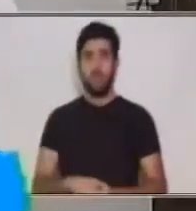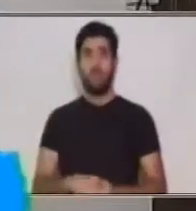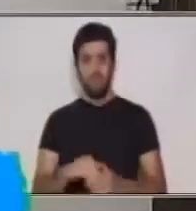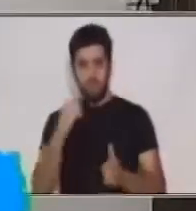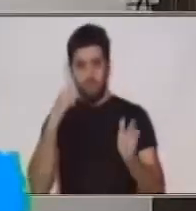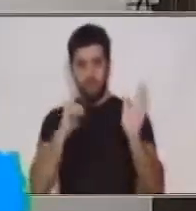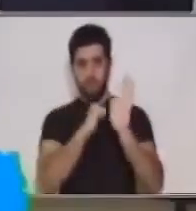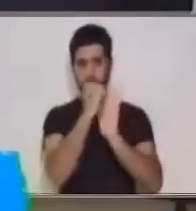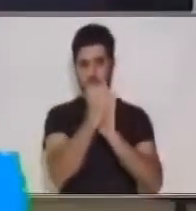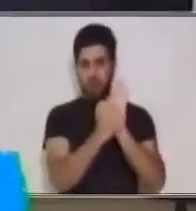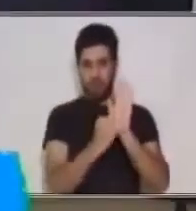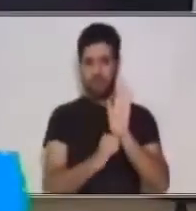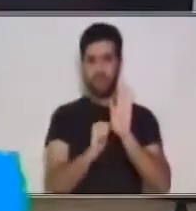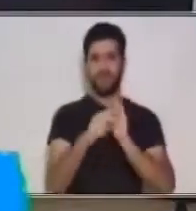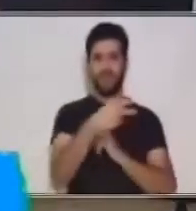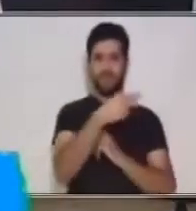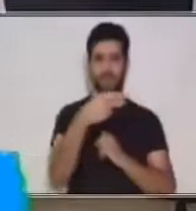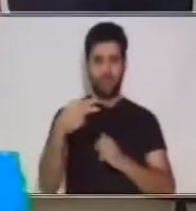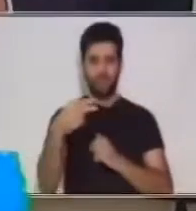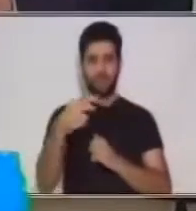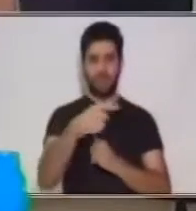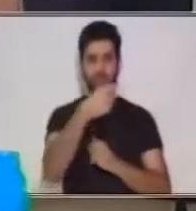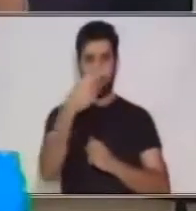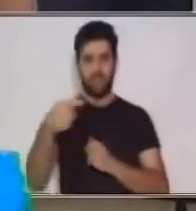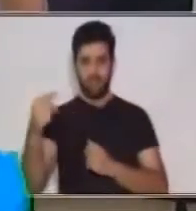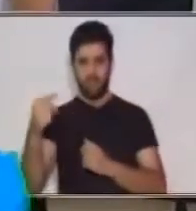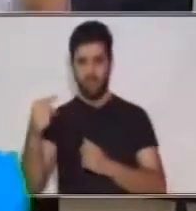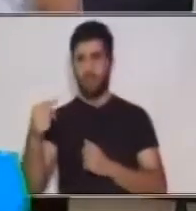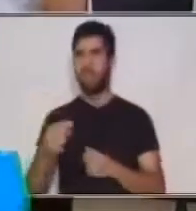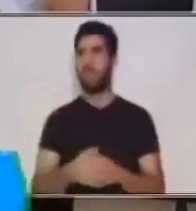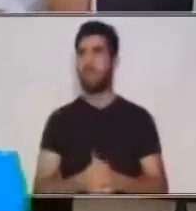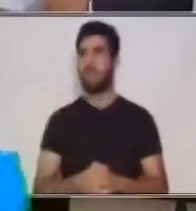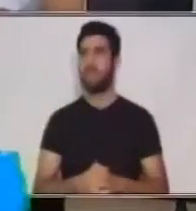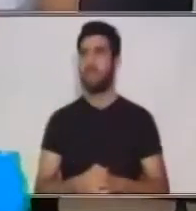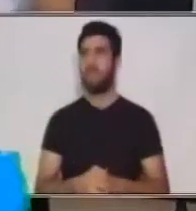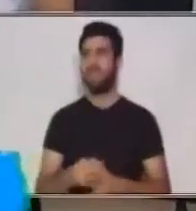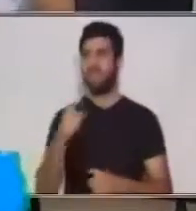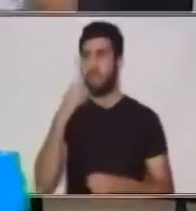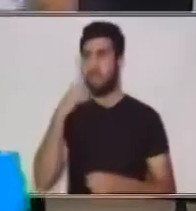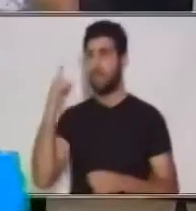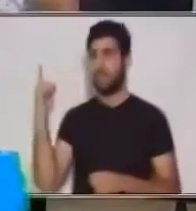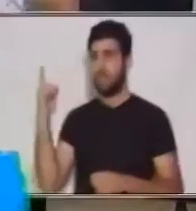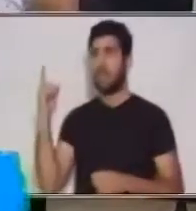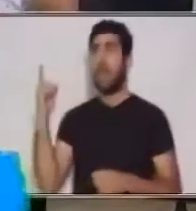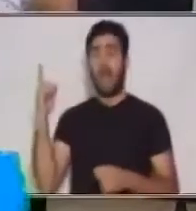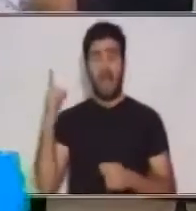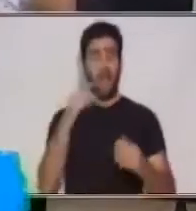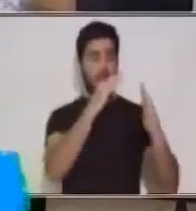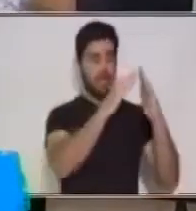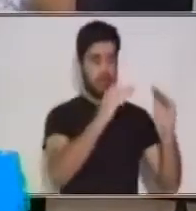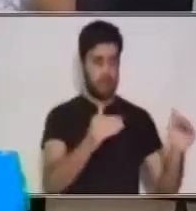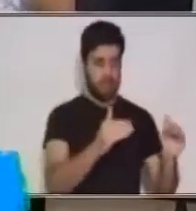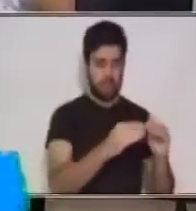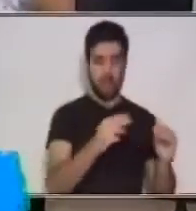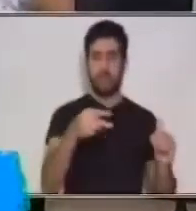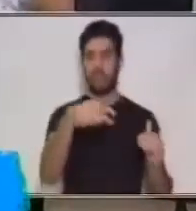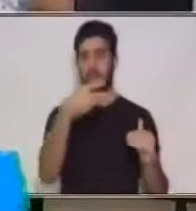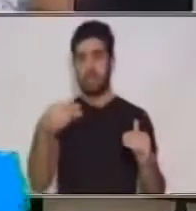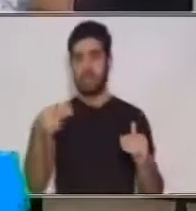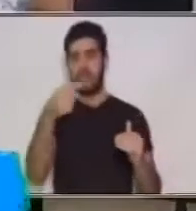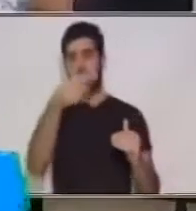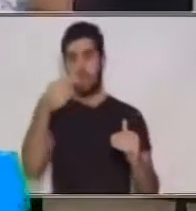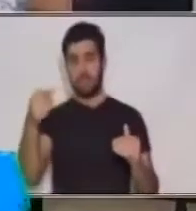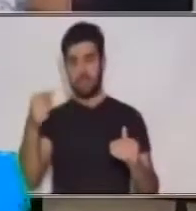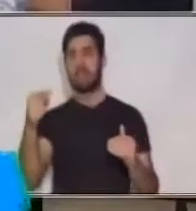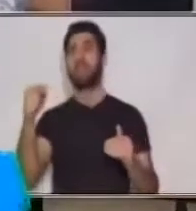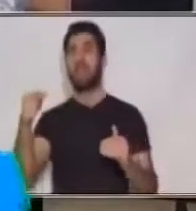¿Sí? Esto quiere decir que si yo utilizo este triángulo y este triángulo, puedo decir que son congruentes. El